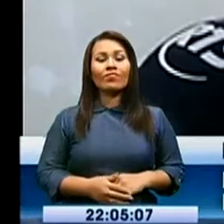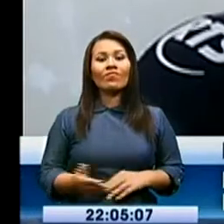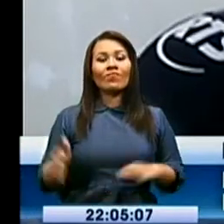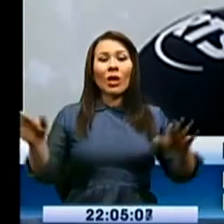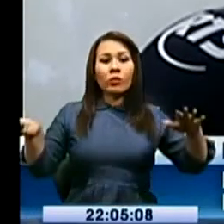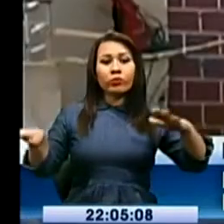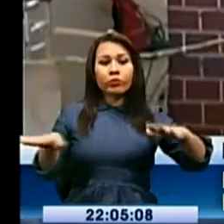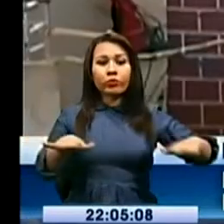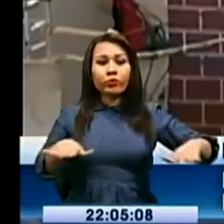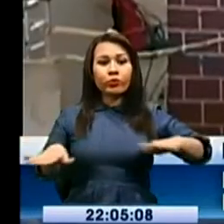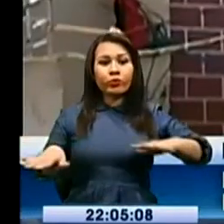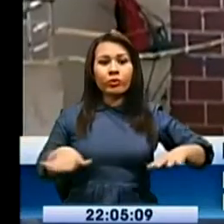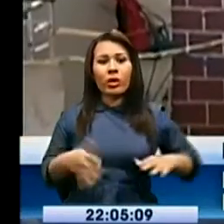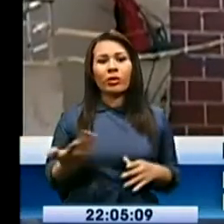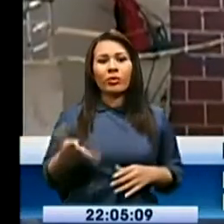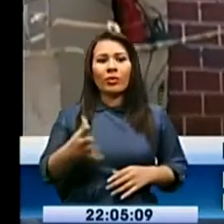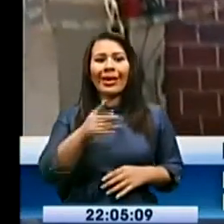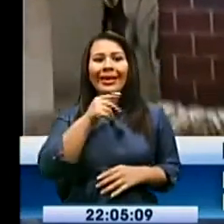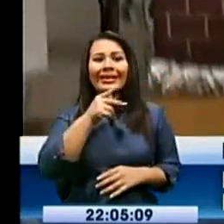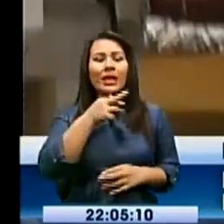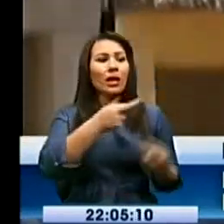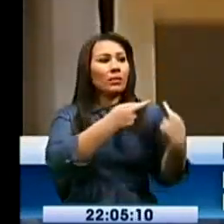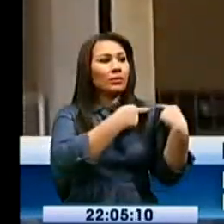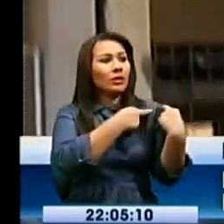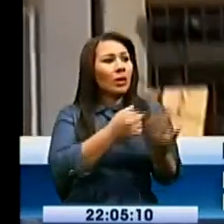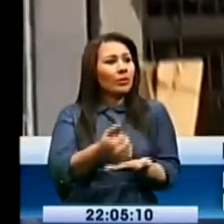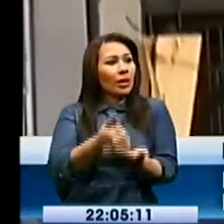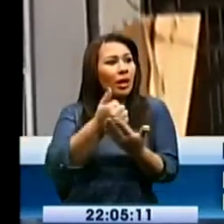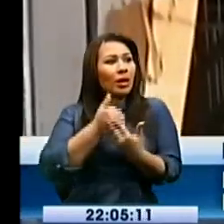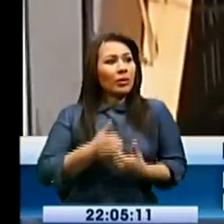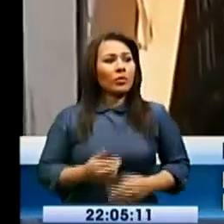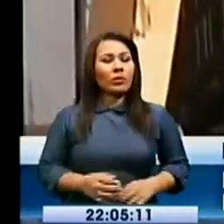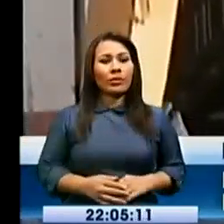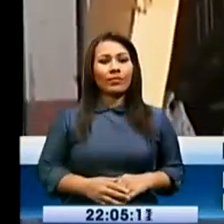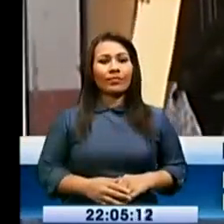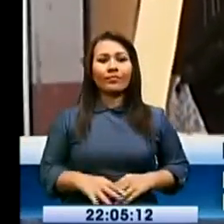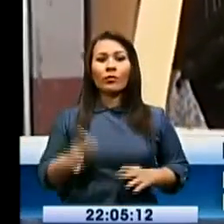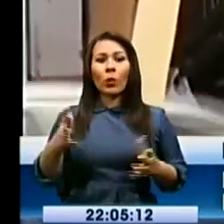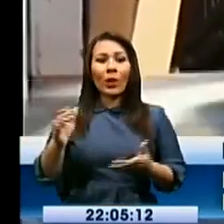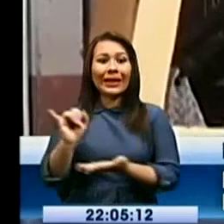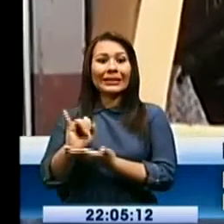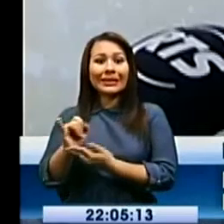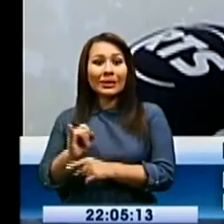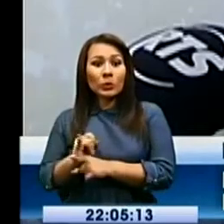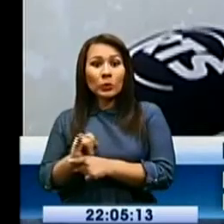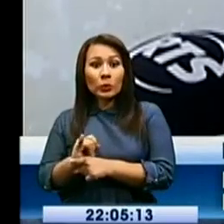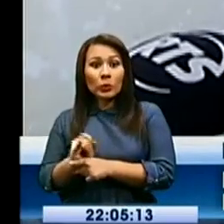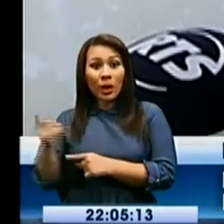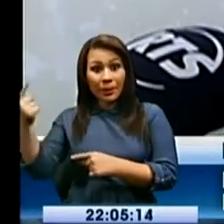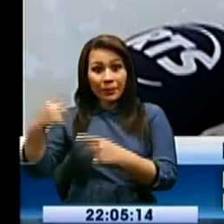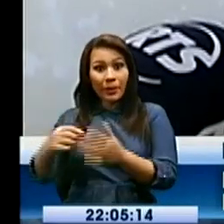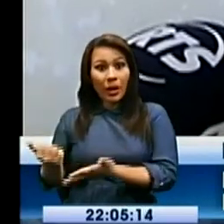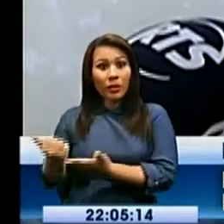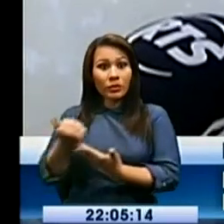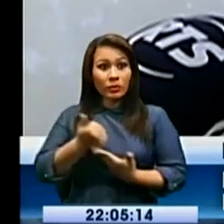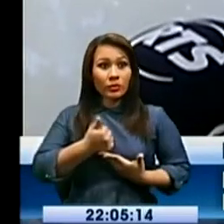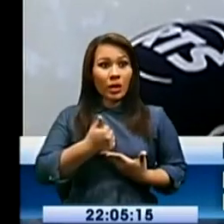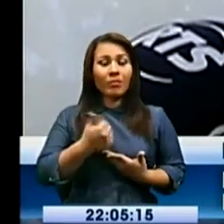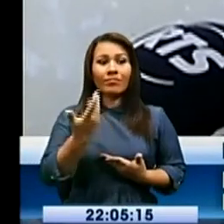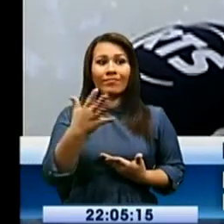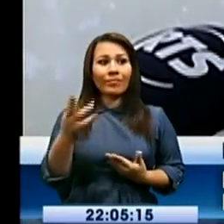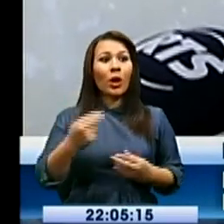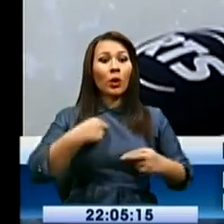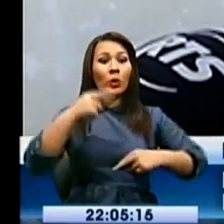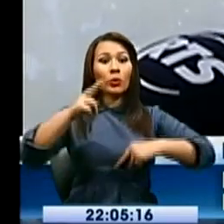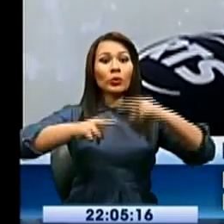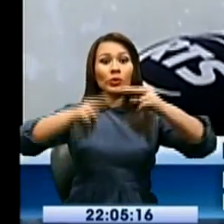y no hubo quien nos ayudara, ni una institución ni nada, para volverla a reconstruirla y